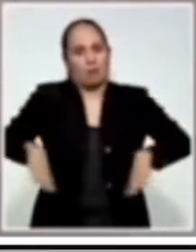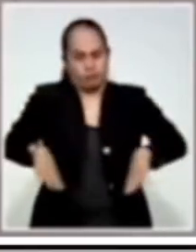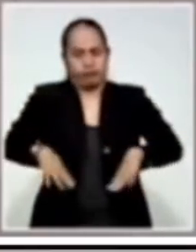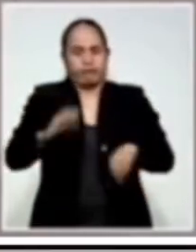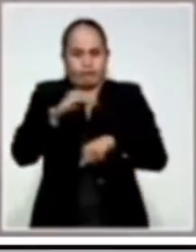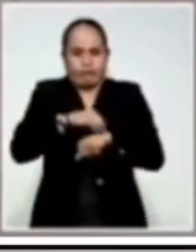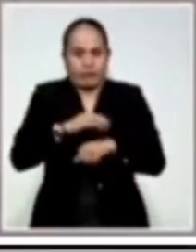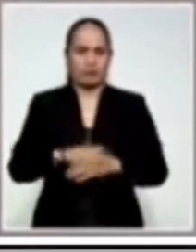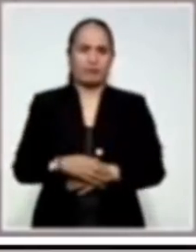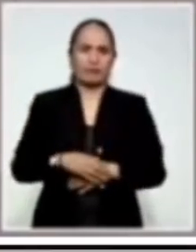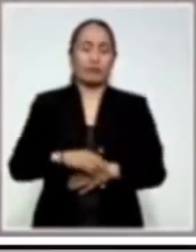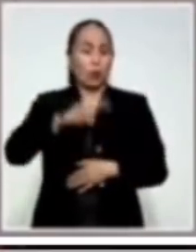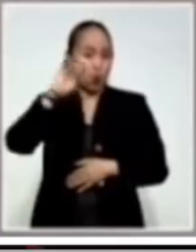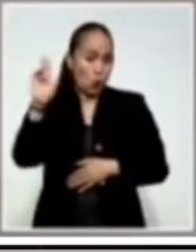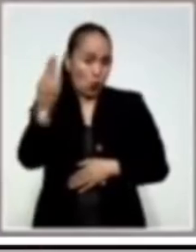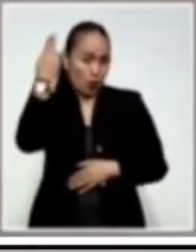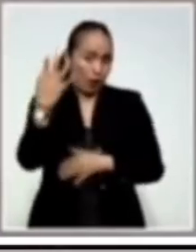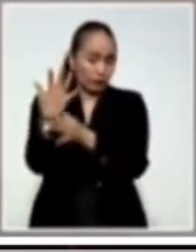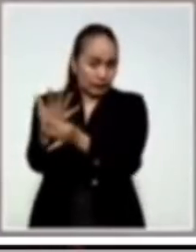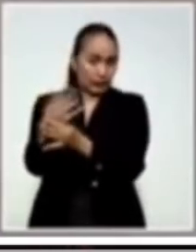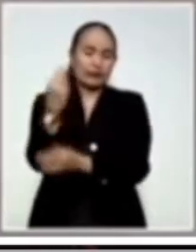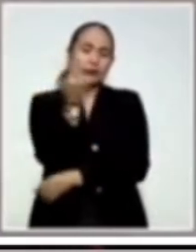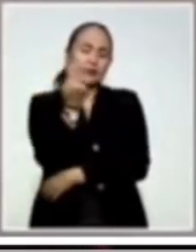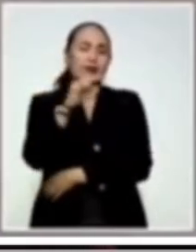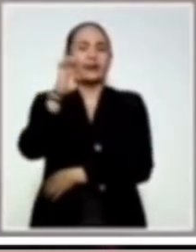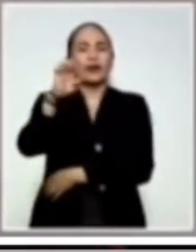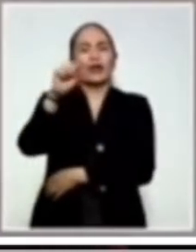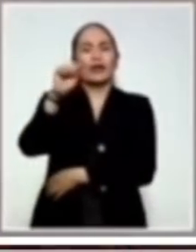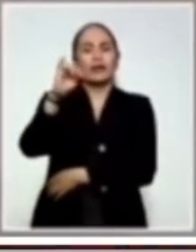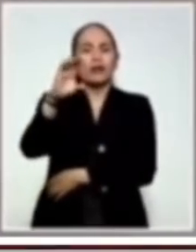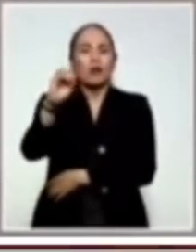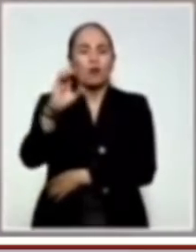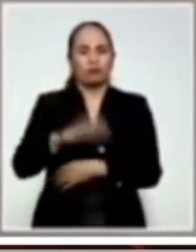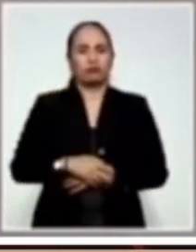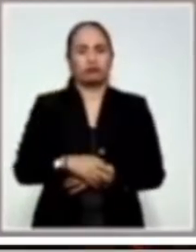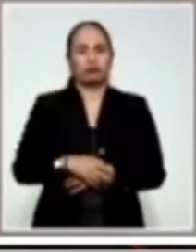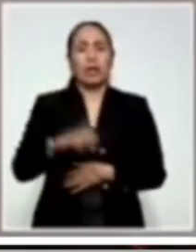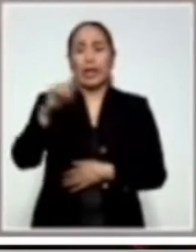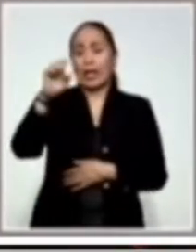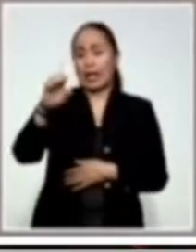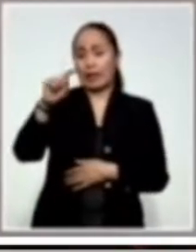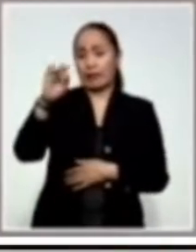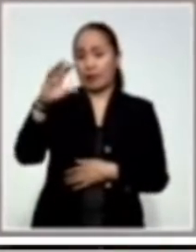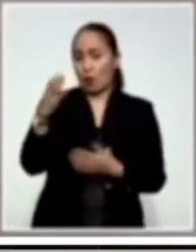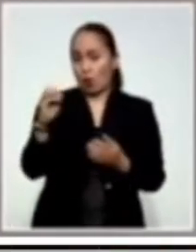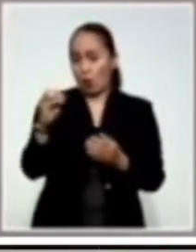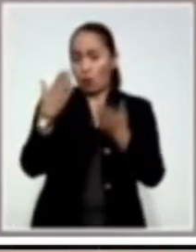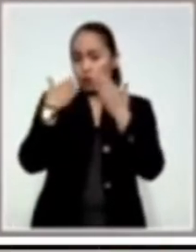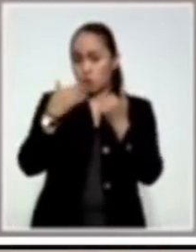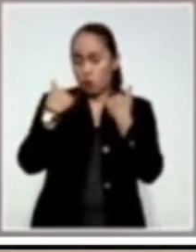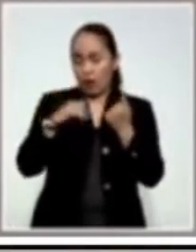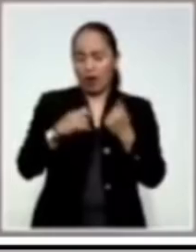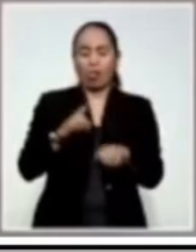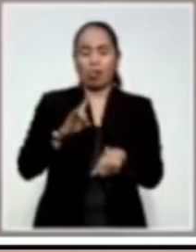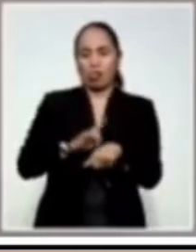exige ser ético. Y cuando uno no es ético y se disfraza de académico,